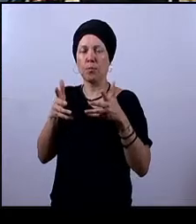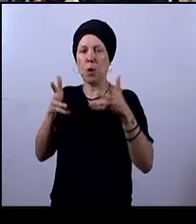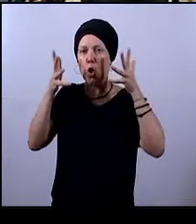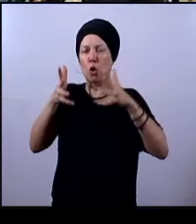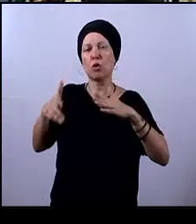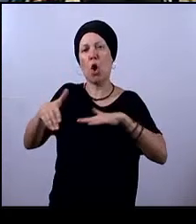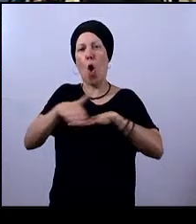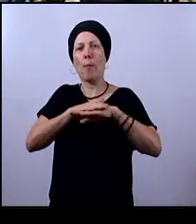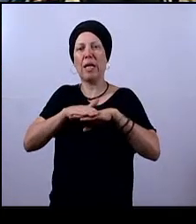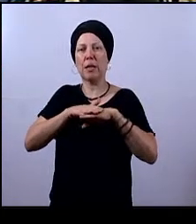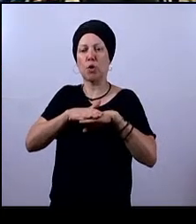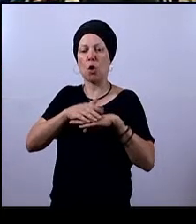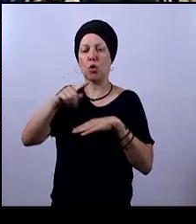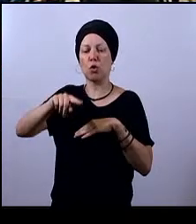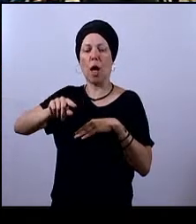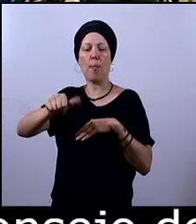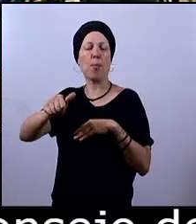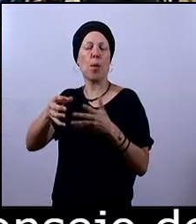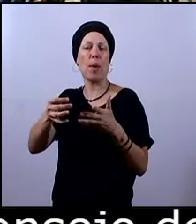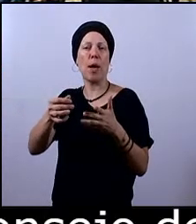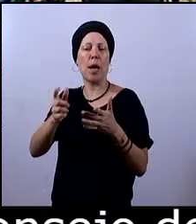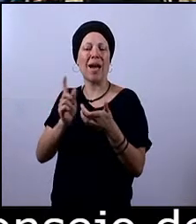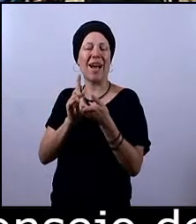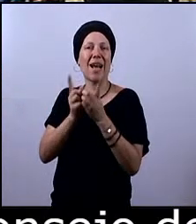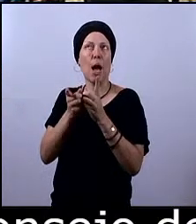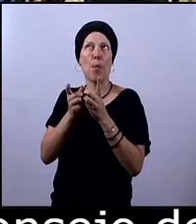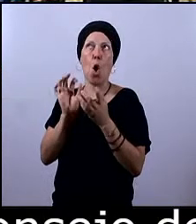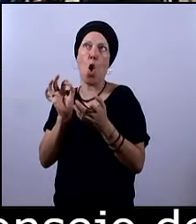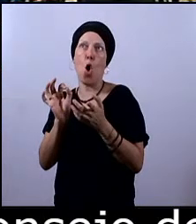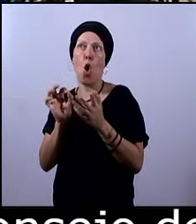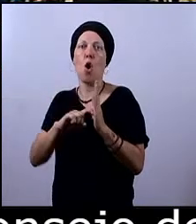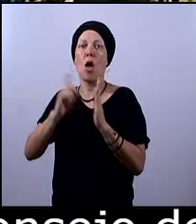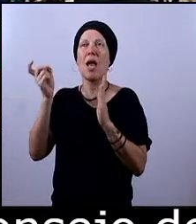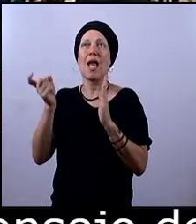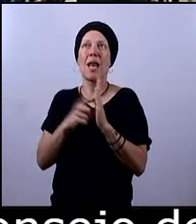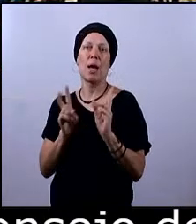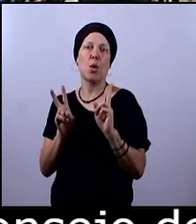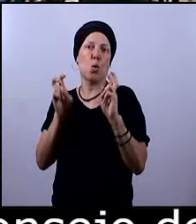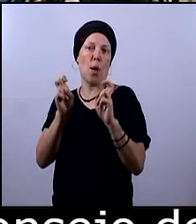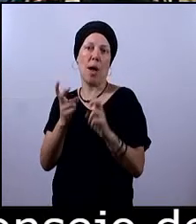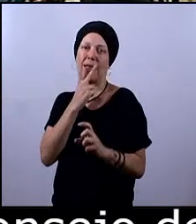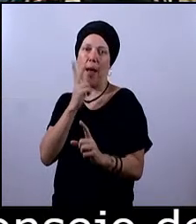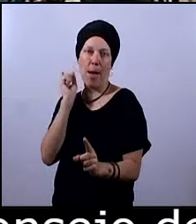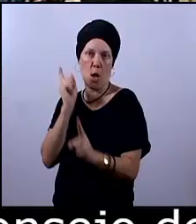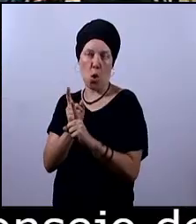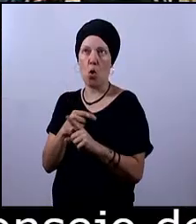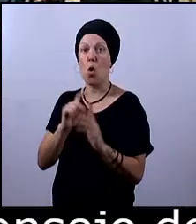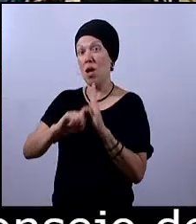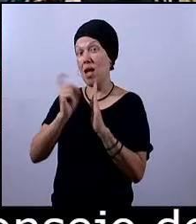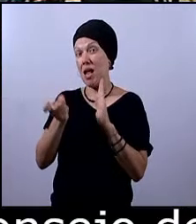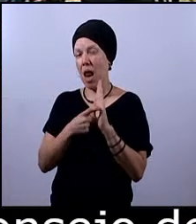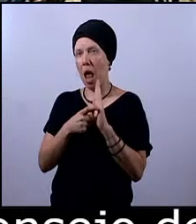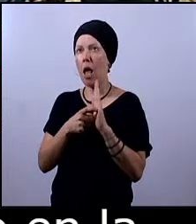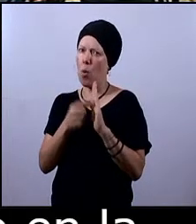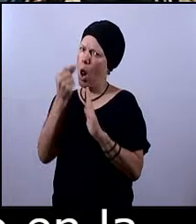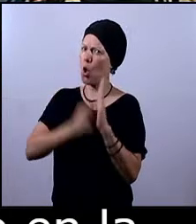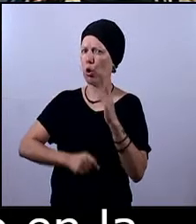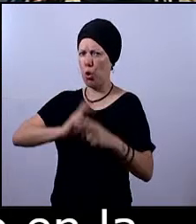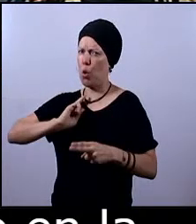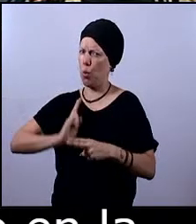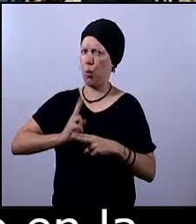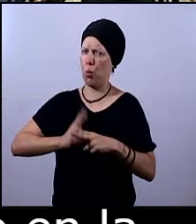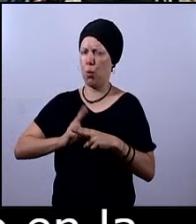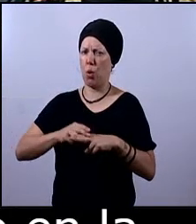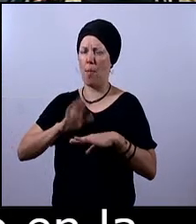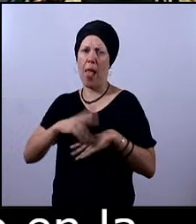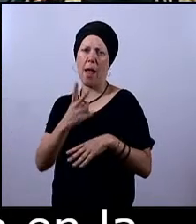Ministros apruebe las modificaciones o una nueva ley antitabaco, una ley en la cual pues se endurecen las condiciones, vamos a decir,